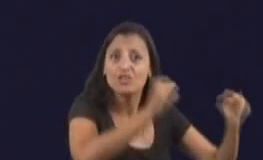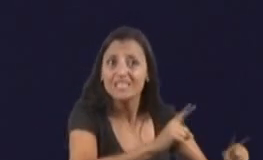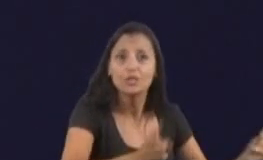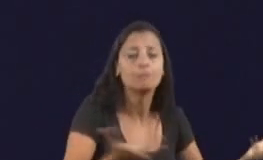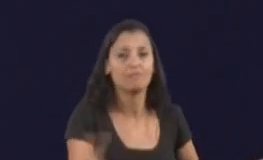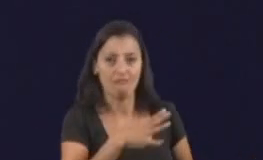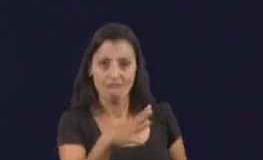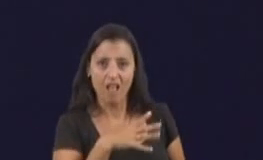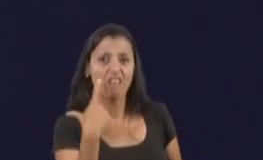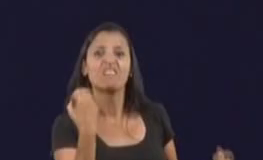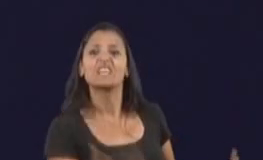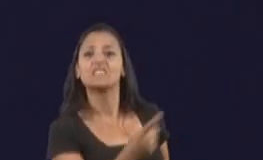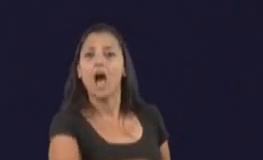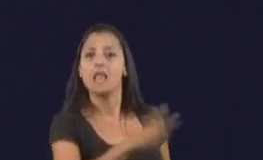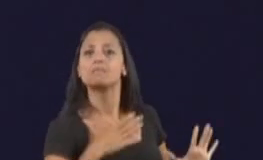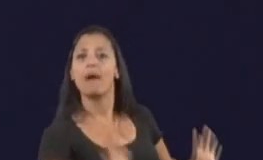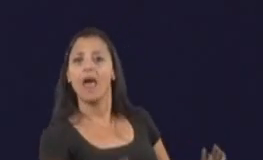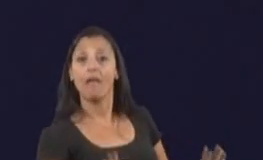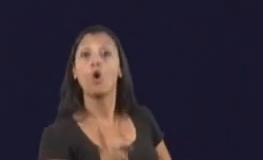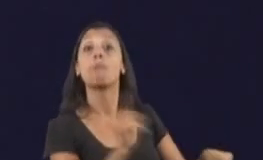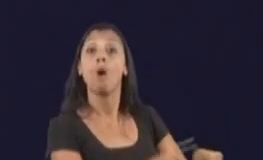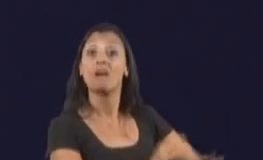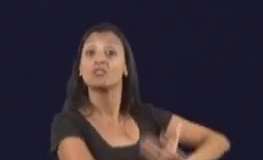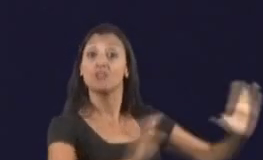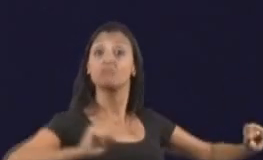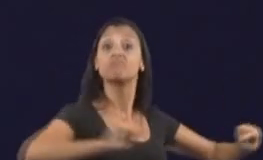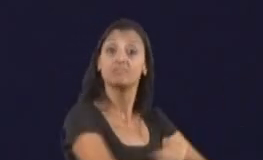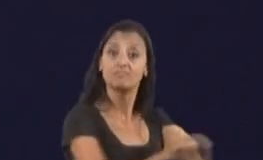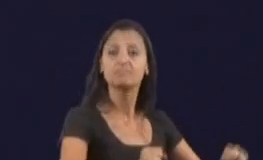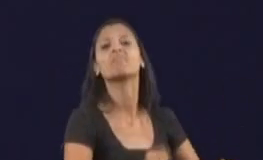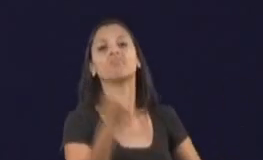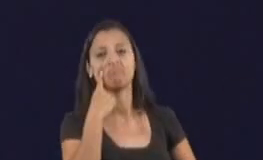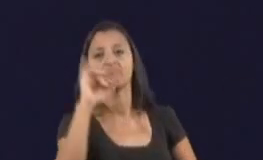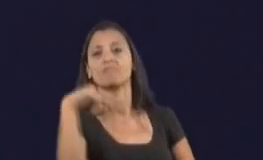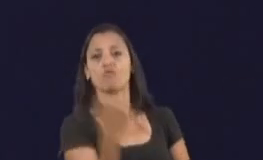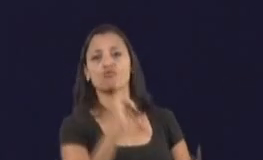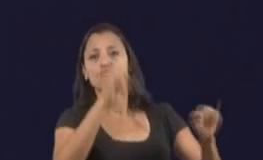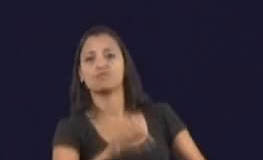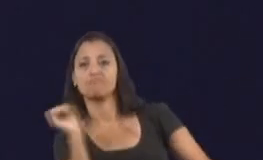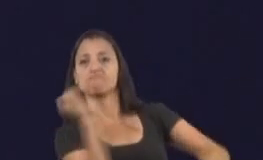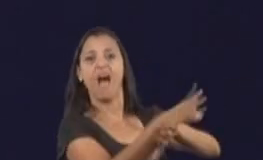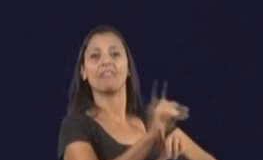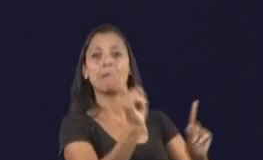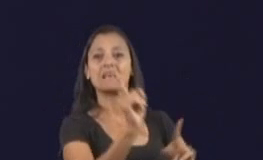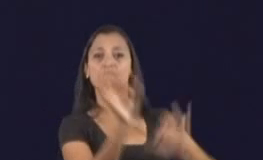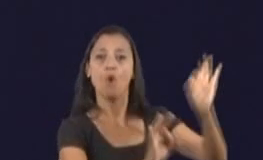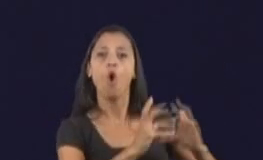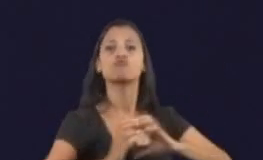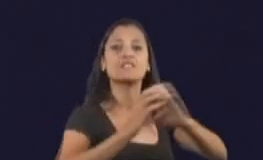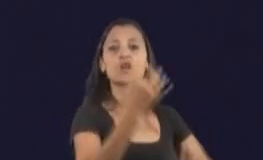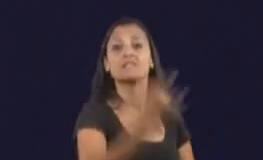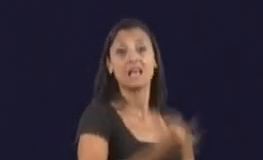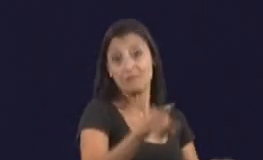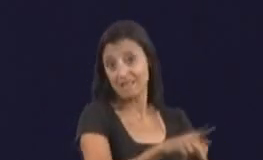alguna definición, pero cuando eso ocurra veremos si efectivamente podemos llegar a que ese llamado extraordinarias que el gobierno